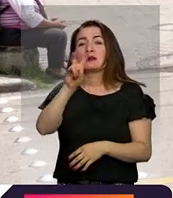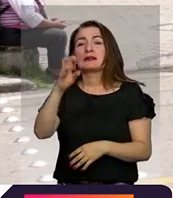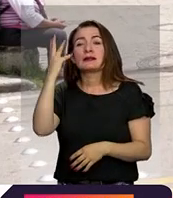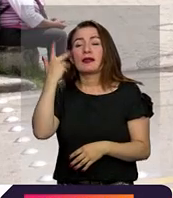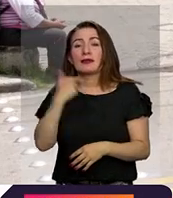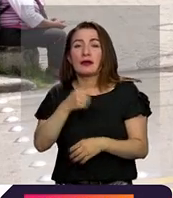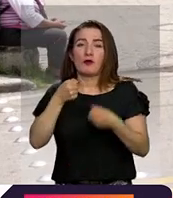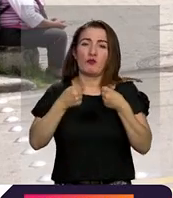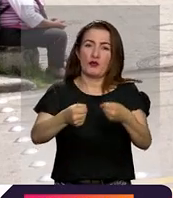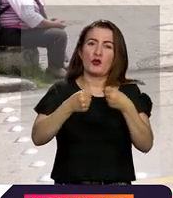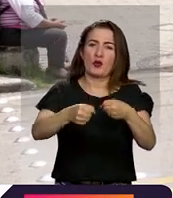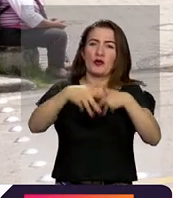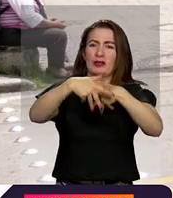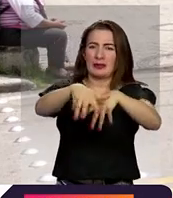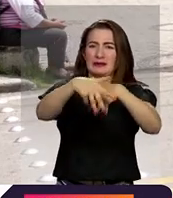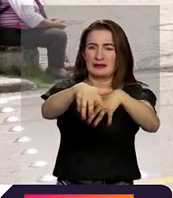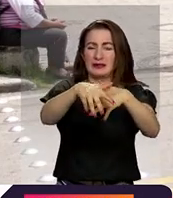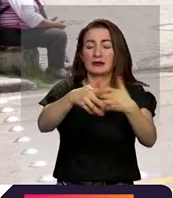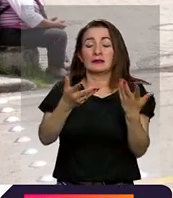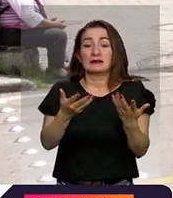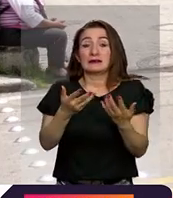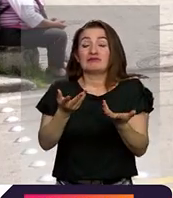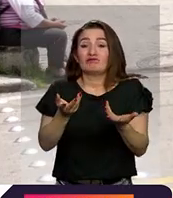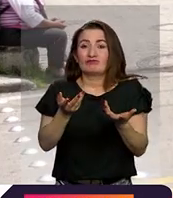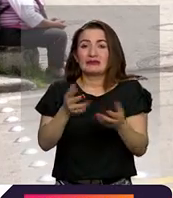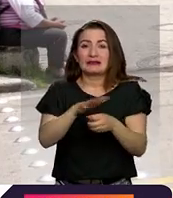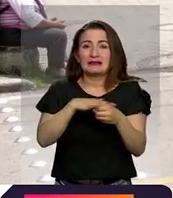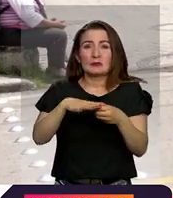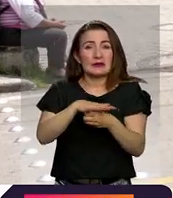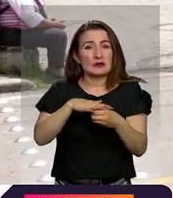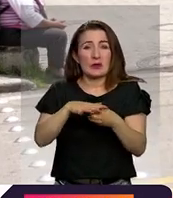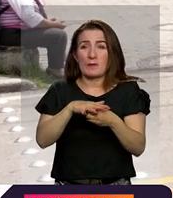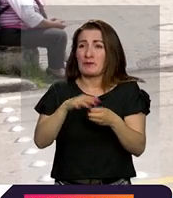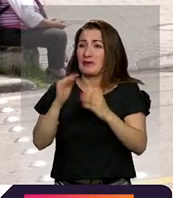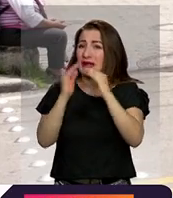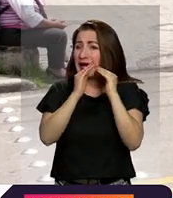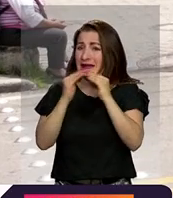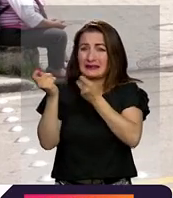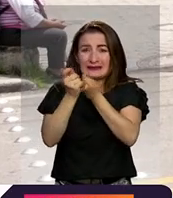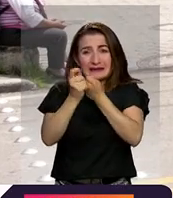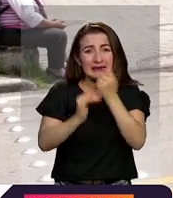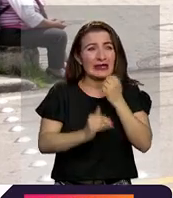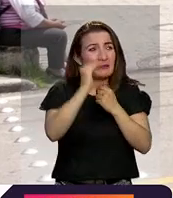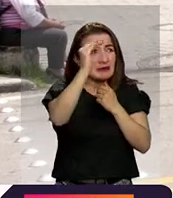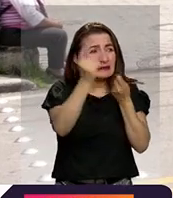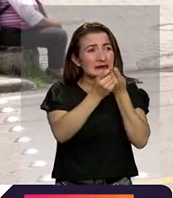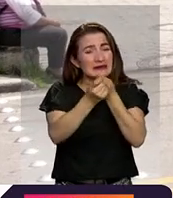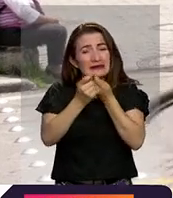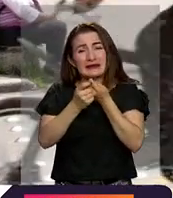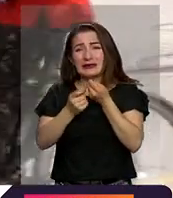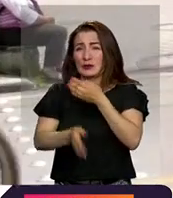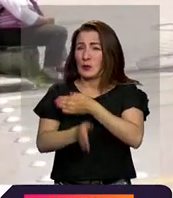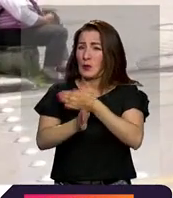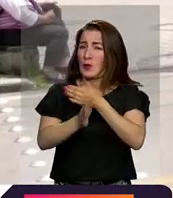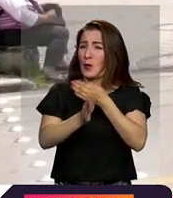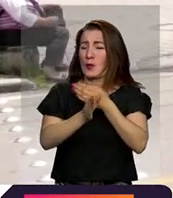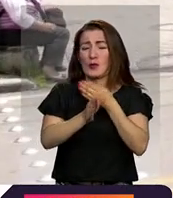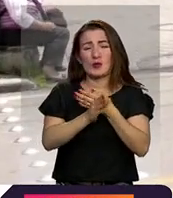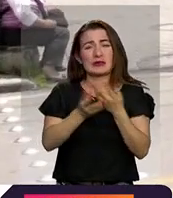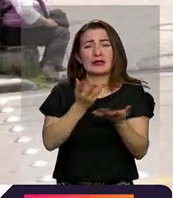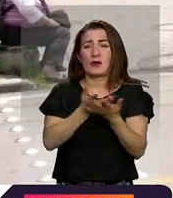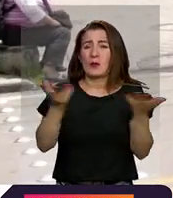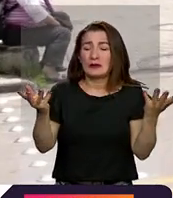de protestas. Una situación que, según algunos residentes de la zona, algunos habitantes, siguen padeciendo